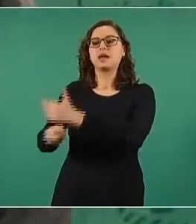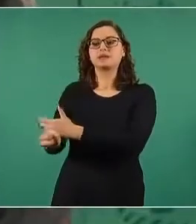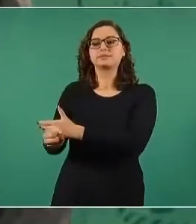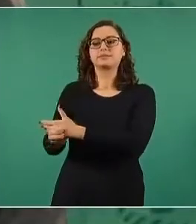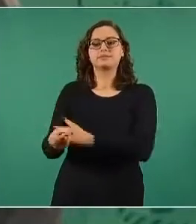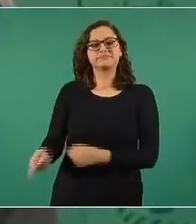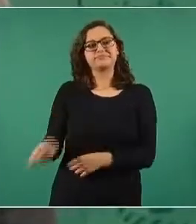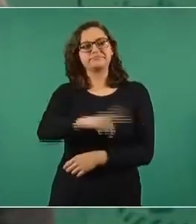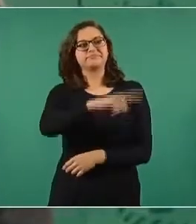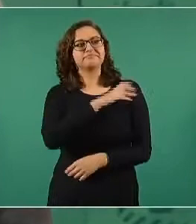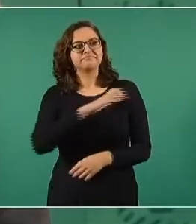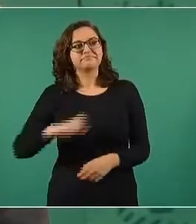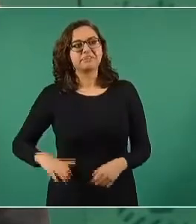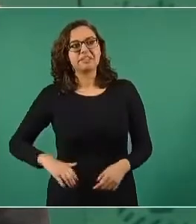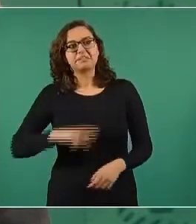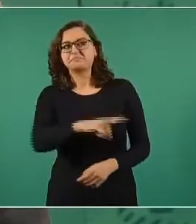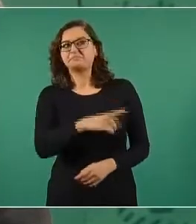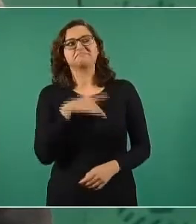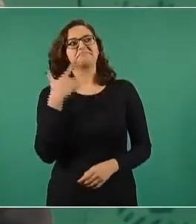oficial